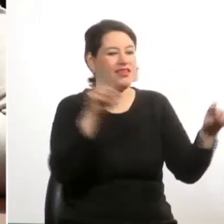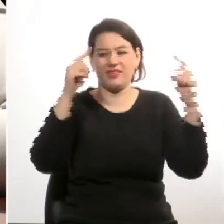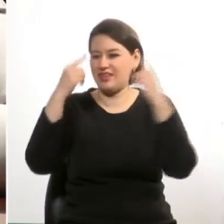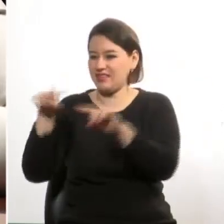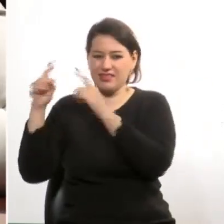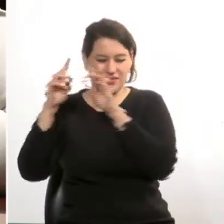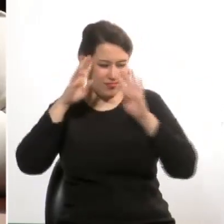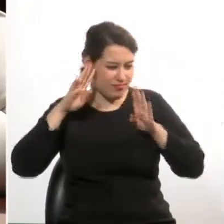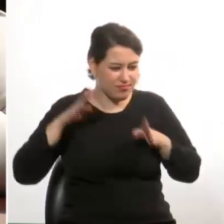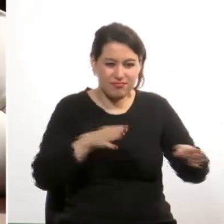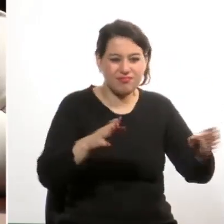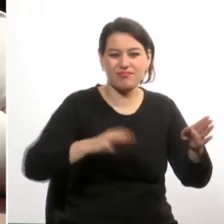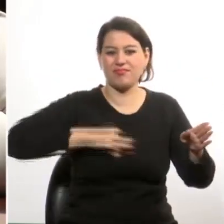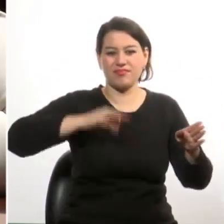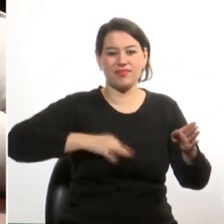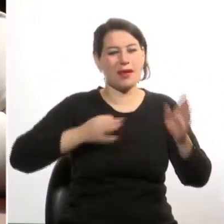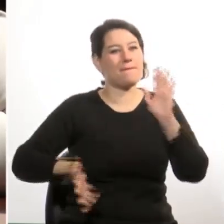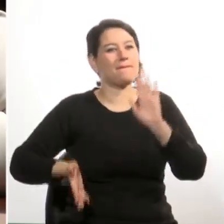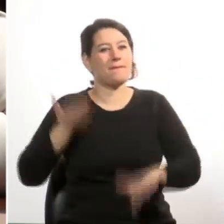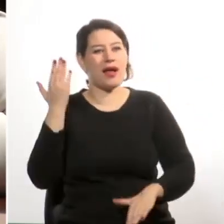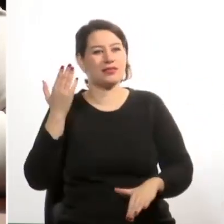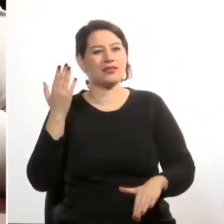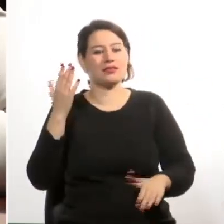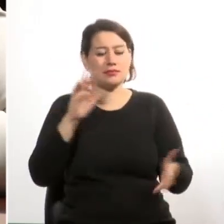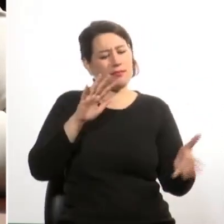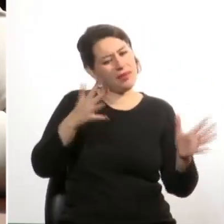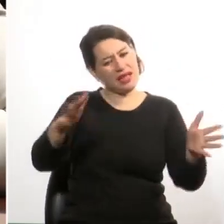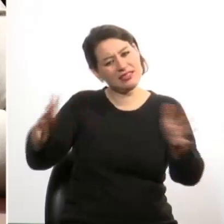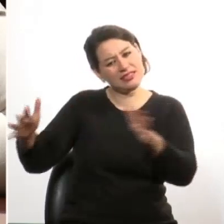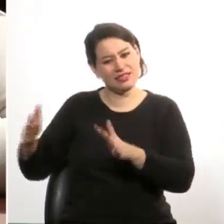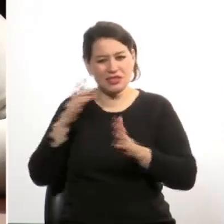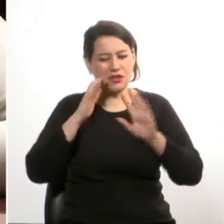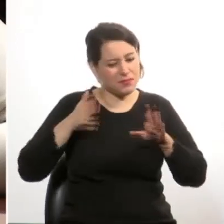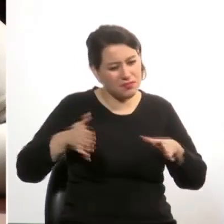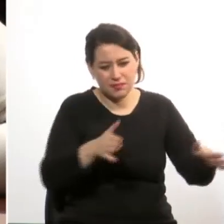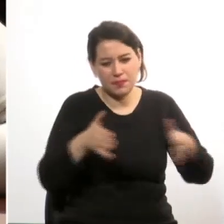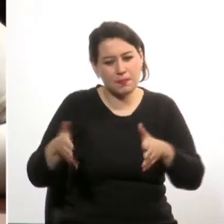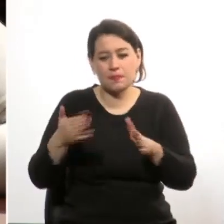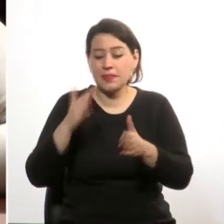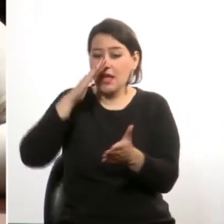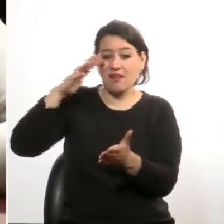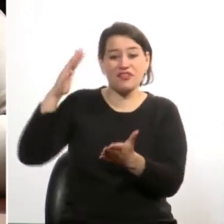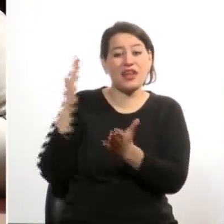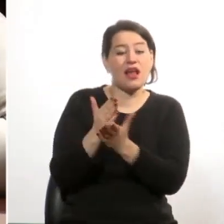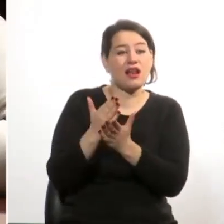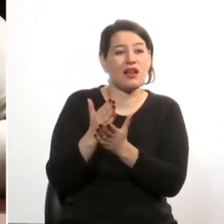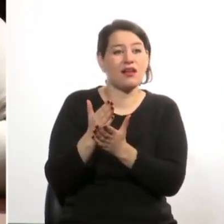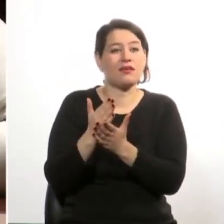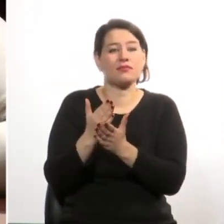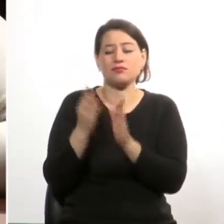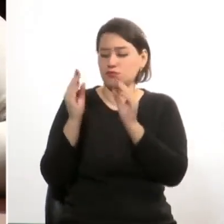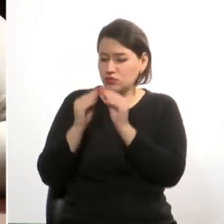diferentes, muchas veces orientados en rumbos parecidos, y que finalmente en